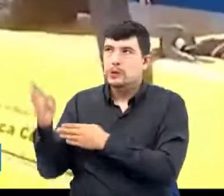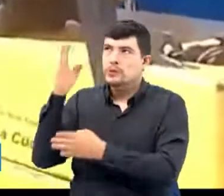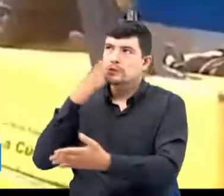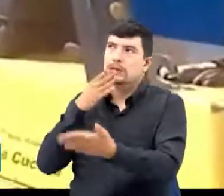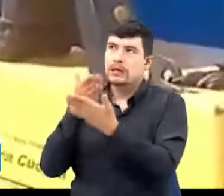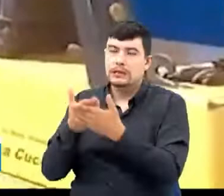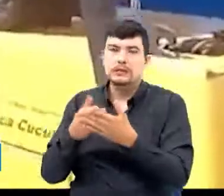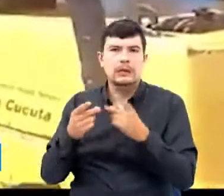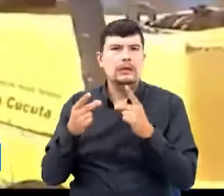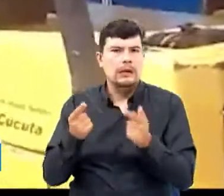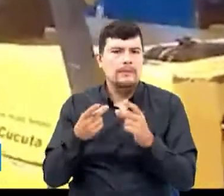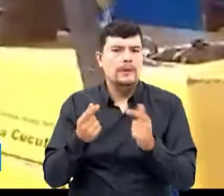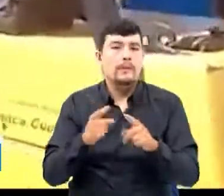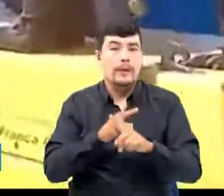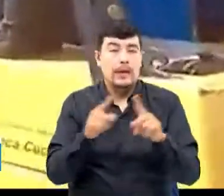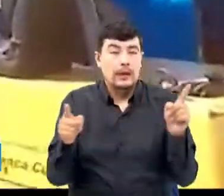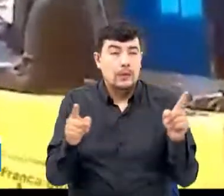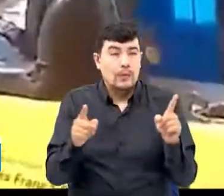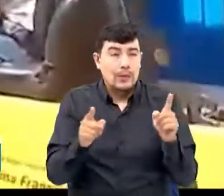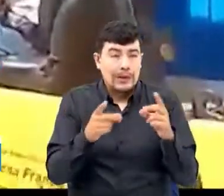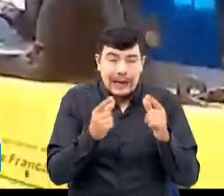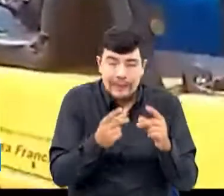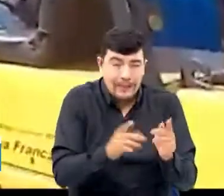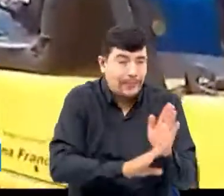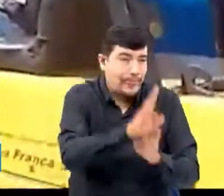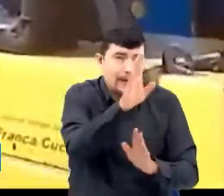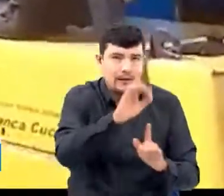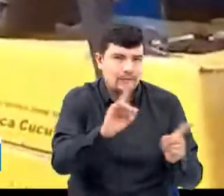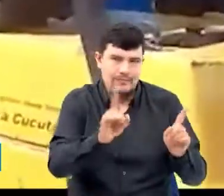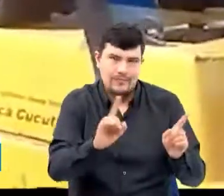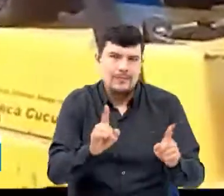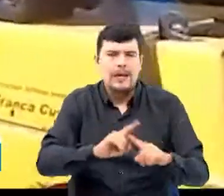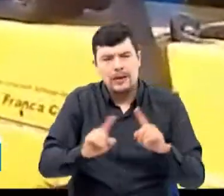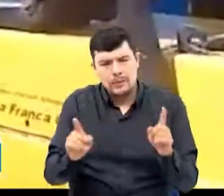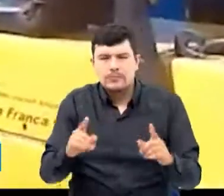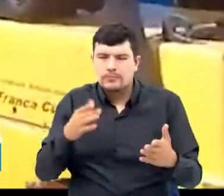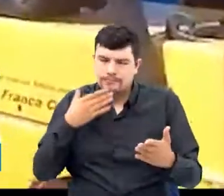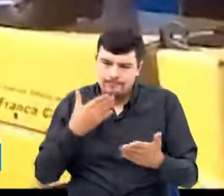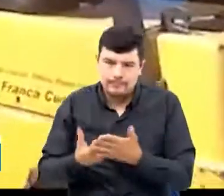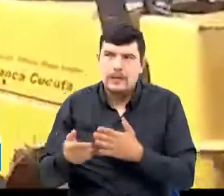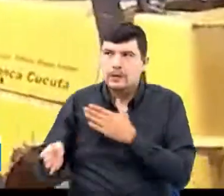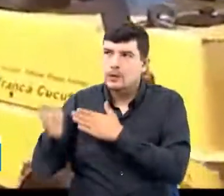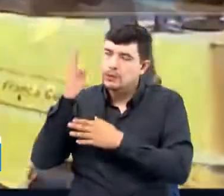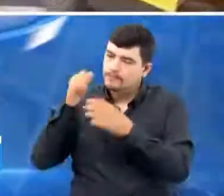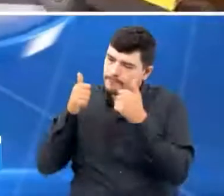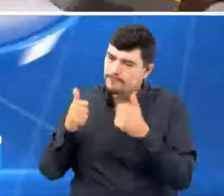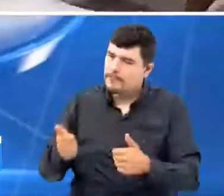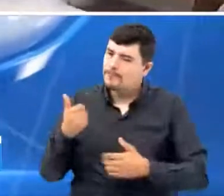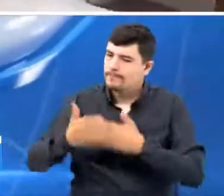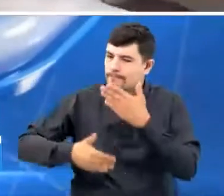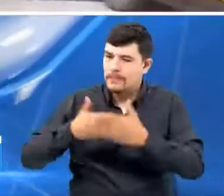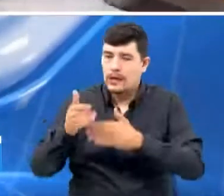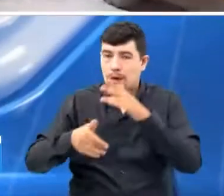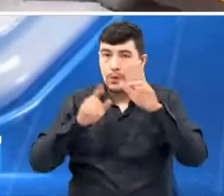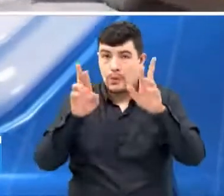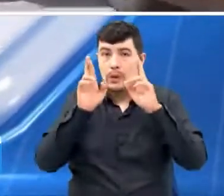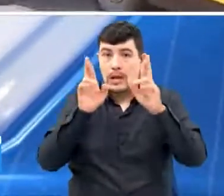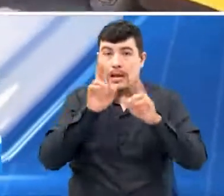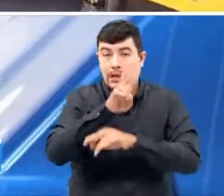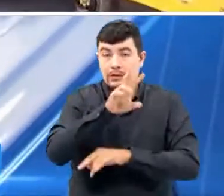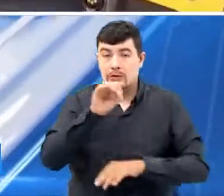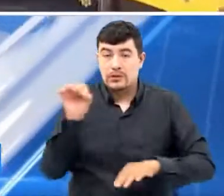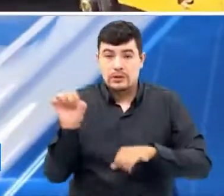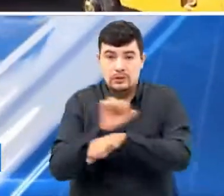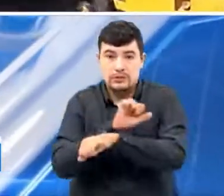ágil, pero no como queríamos ni como queríamos empezar, que fuera, ojalá hubiéramos ido empezando con los 200 camiones